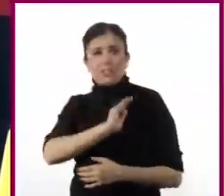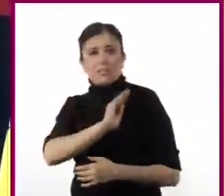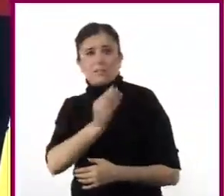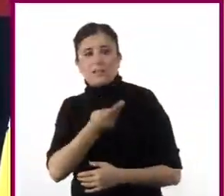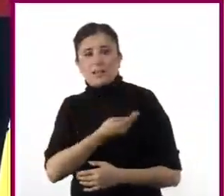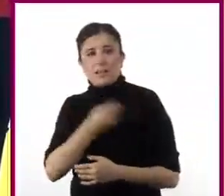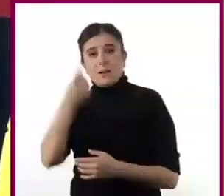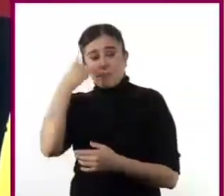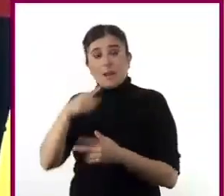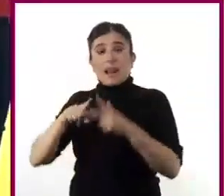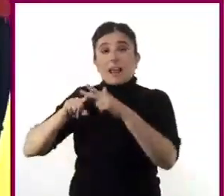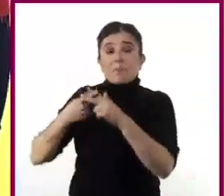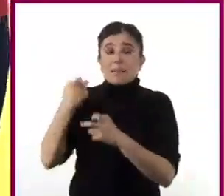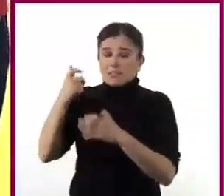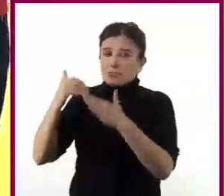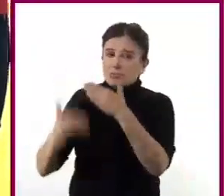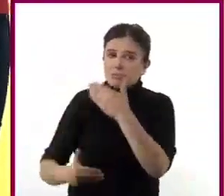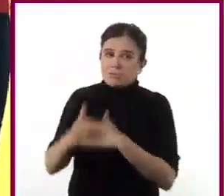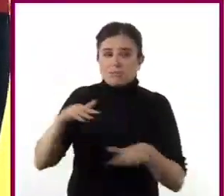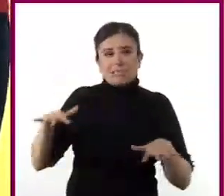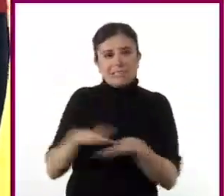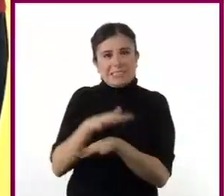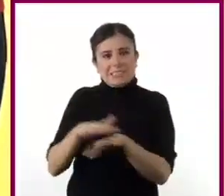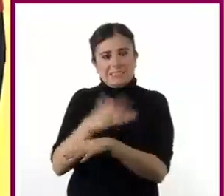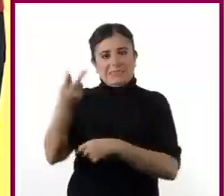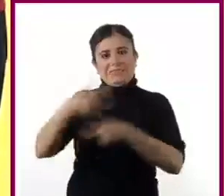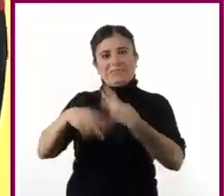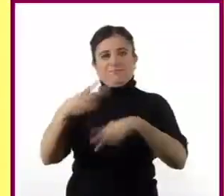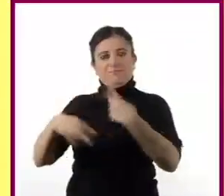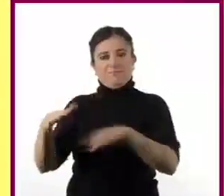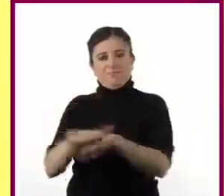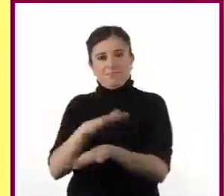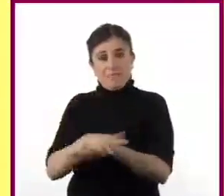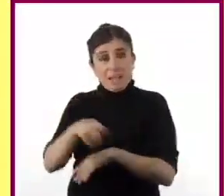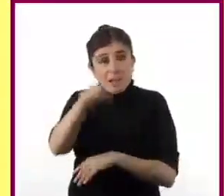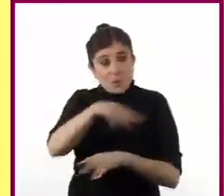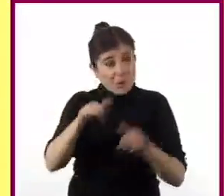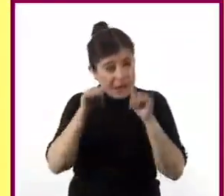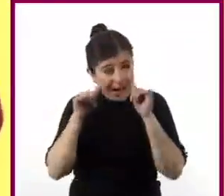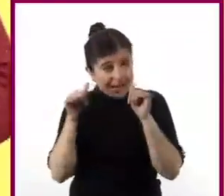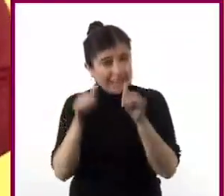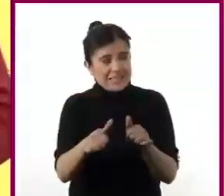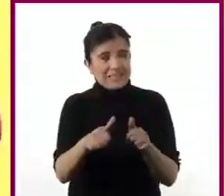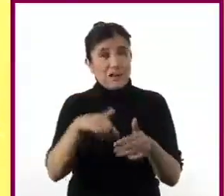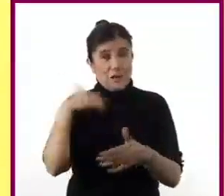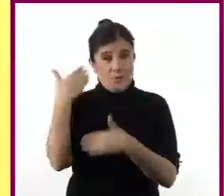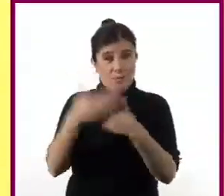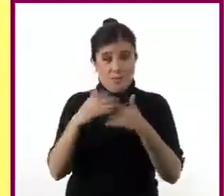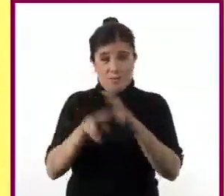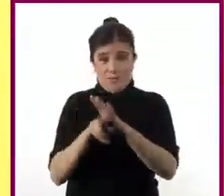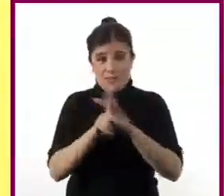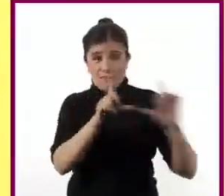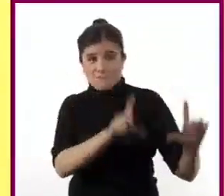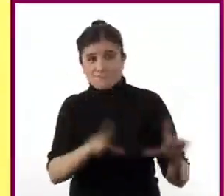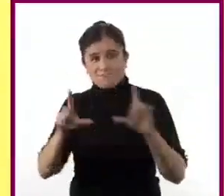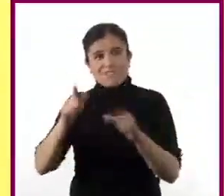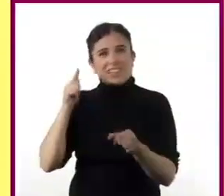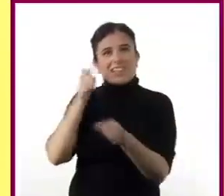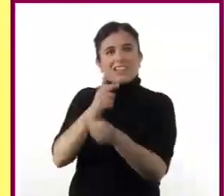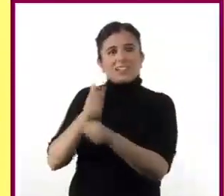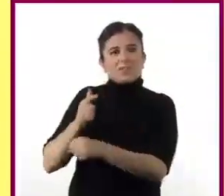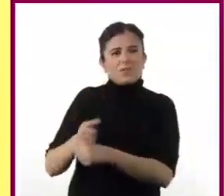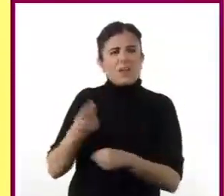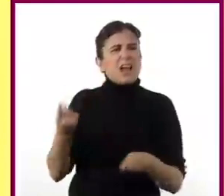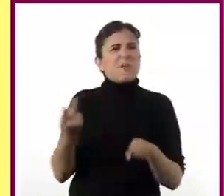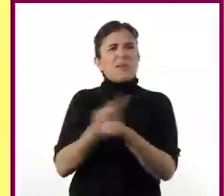la pauta para que los cambios acontecieran. Pongan mucha atención al próximo video para descubrir qué más